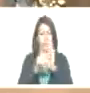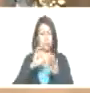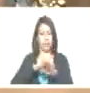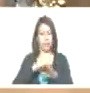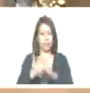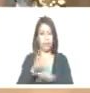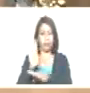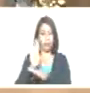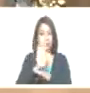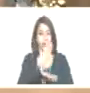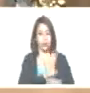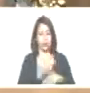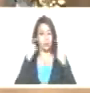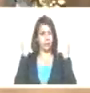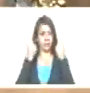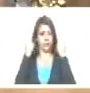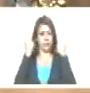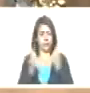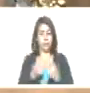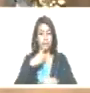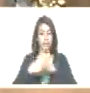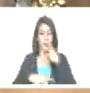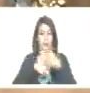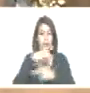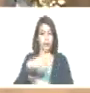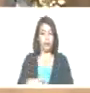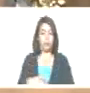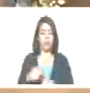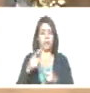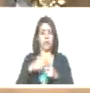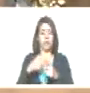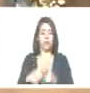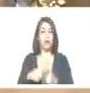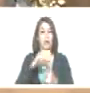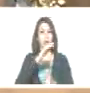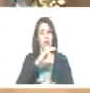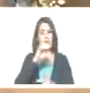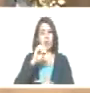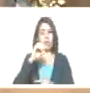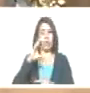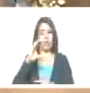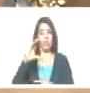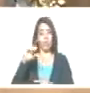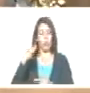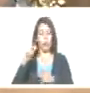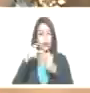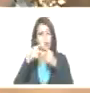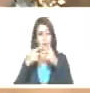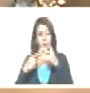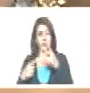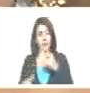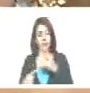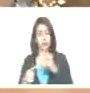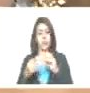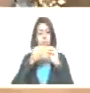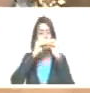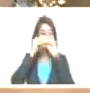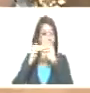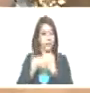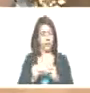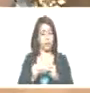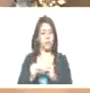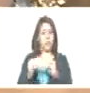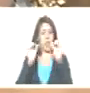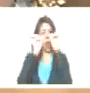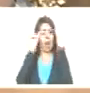y promoción de la producción del ágave cocuy, del cocuy y sus derivados artesanales. El presidente